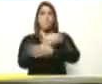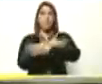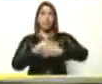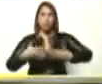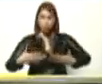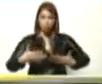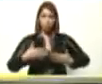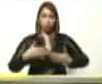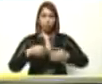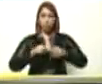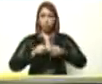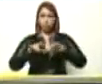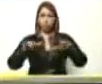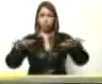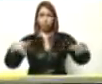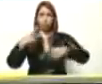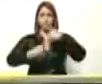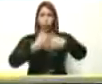por día